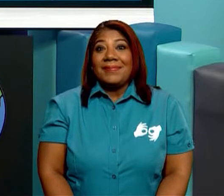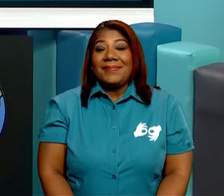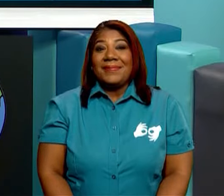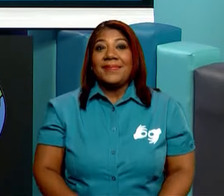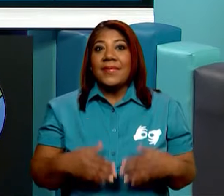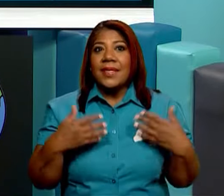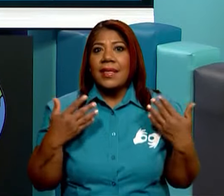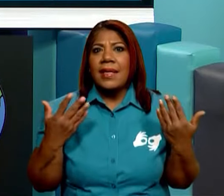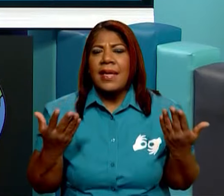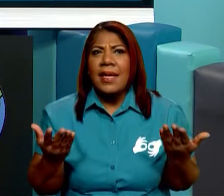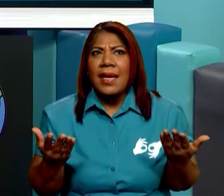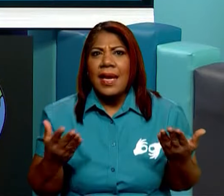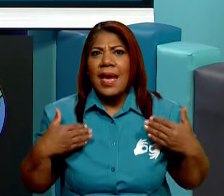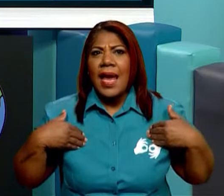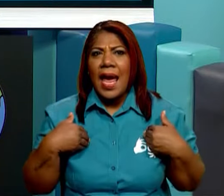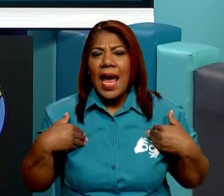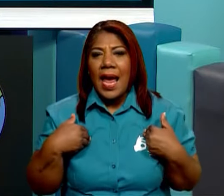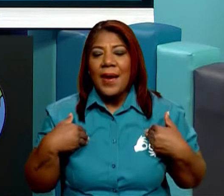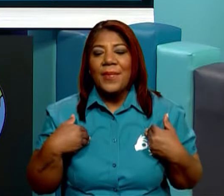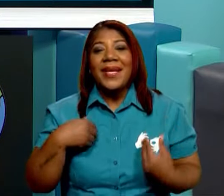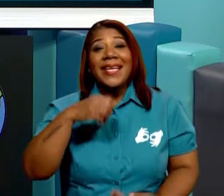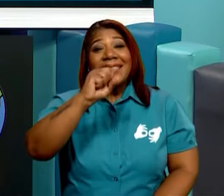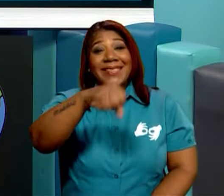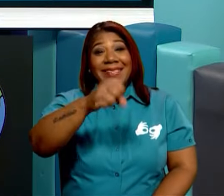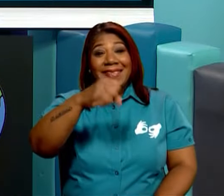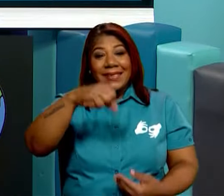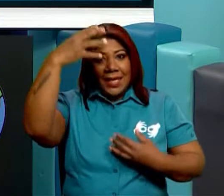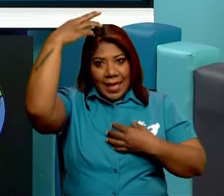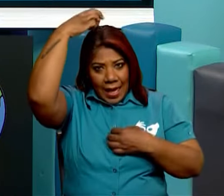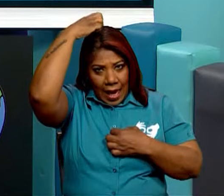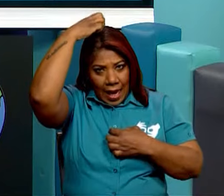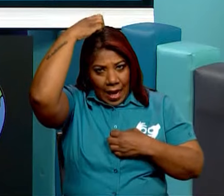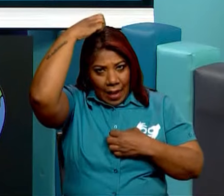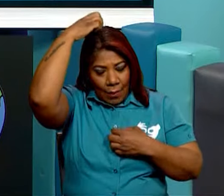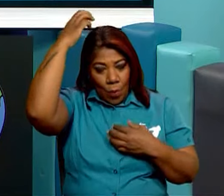¿Qué animal es ese? Ah, el mono. ¿Y qué come el mono?